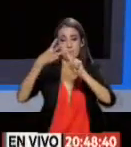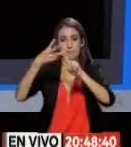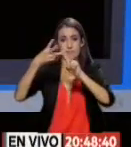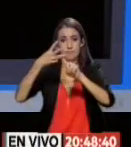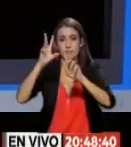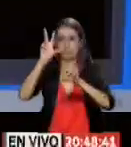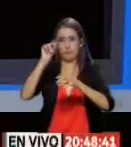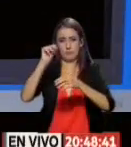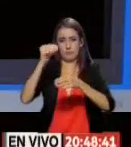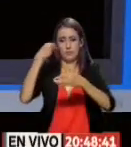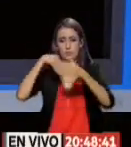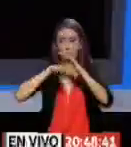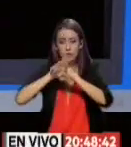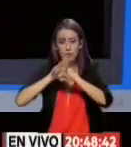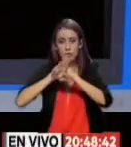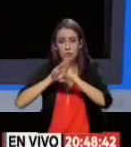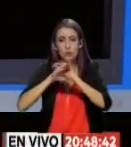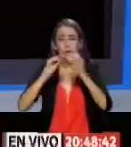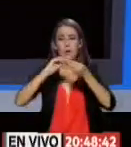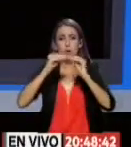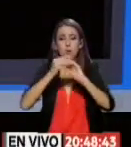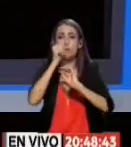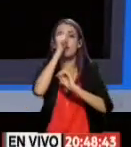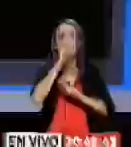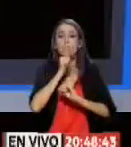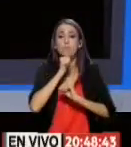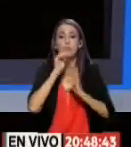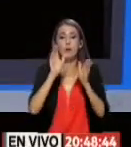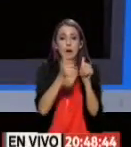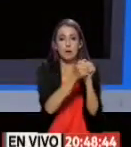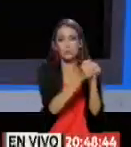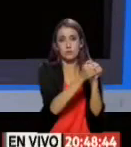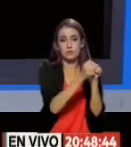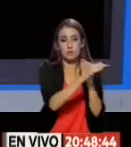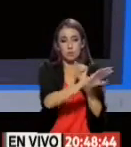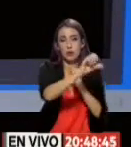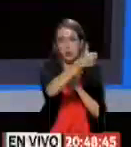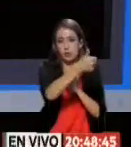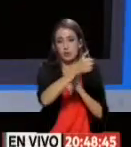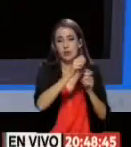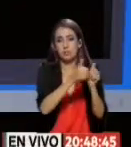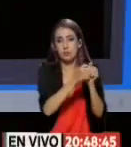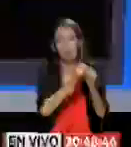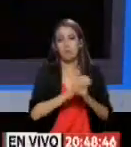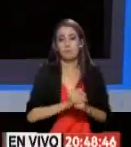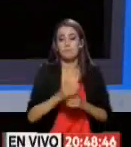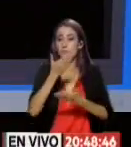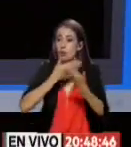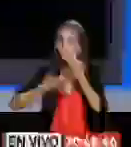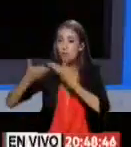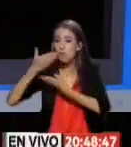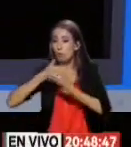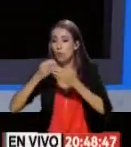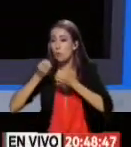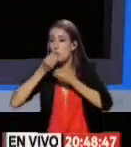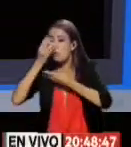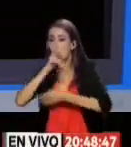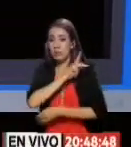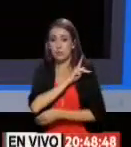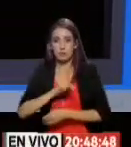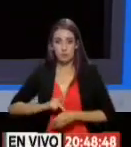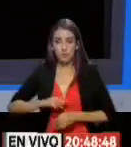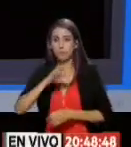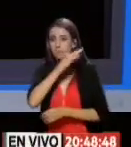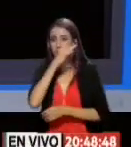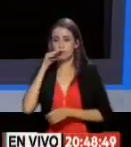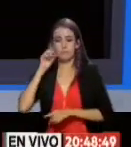No guardar los nombres de usuarios y contraseñas de acceso en los dispositivos de uso frecuente. 4. No compartir información personal y confidencial, ya